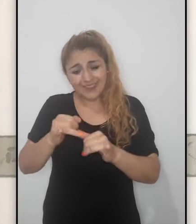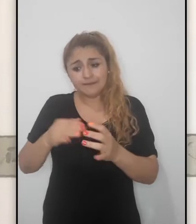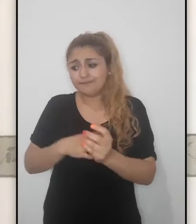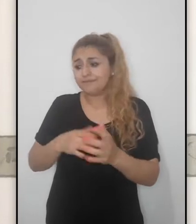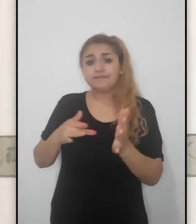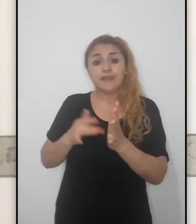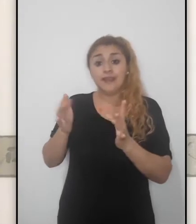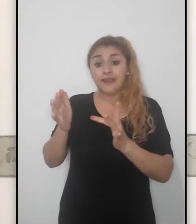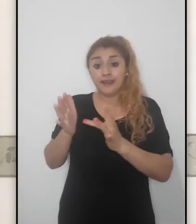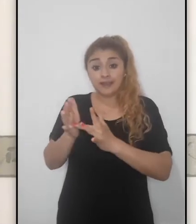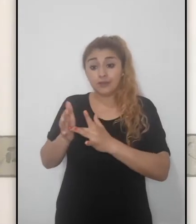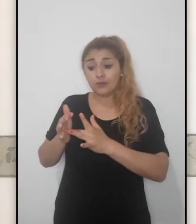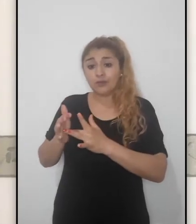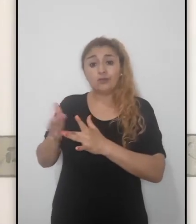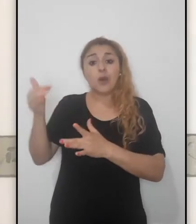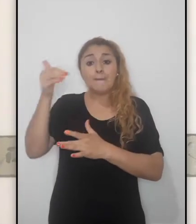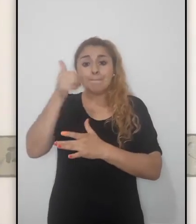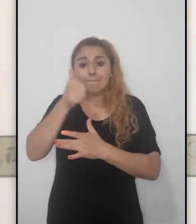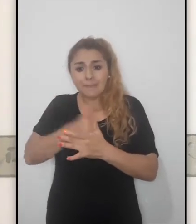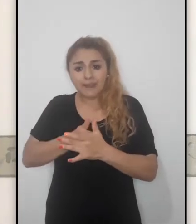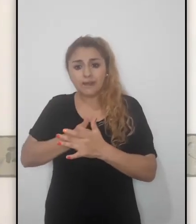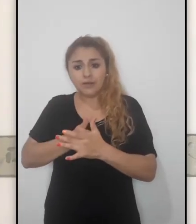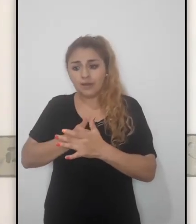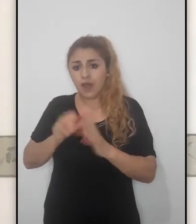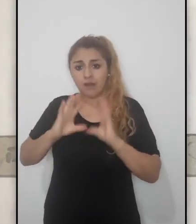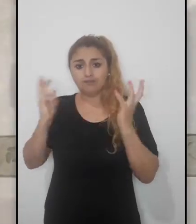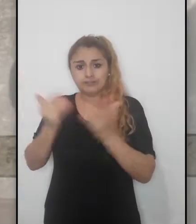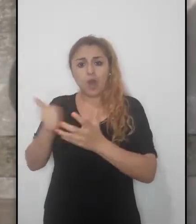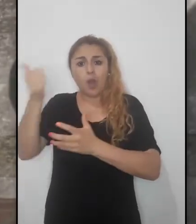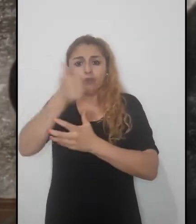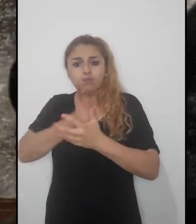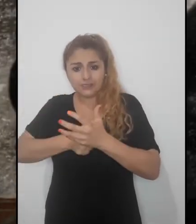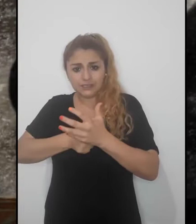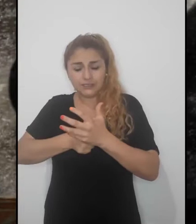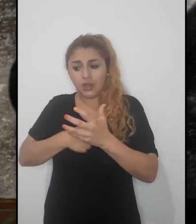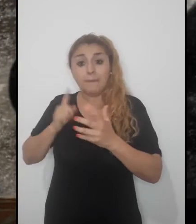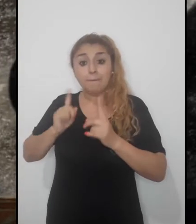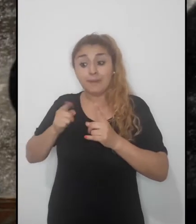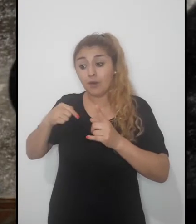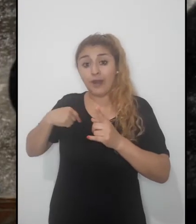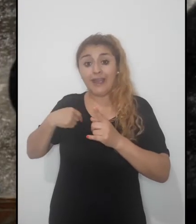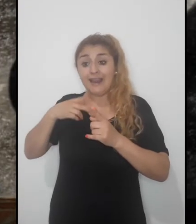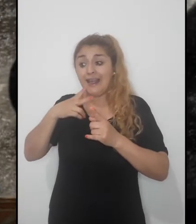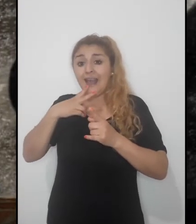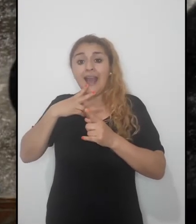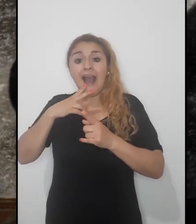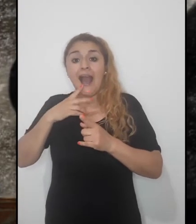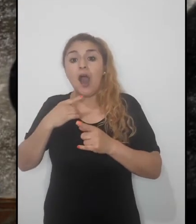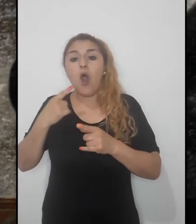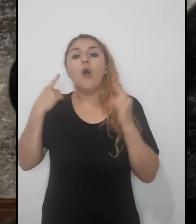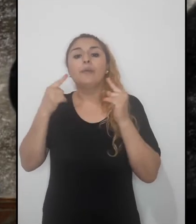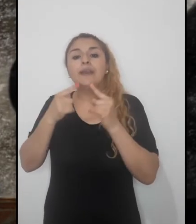todos los seres humanos para permanecer en la verdad para esto nací y vine al mundo